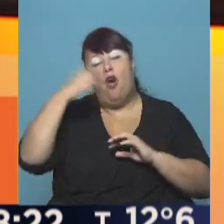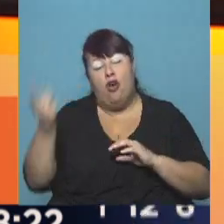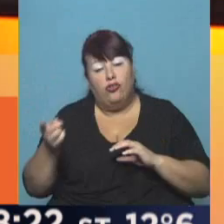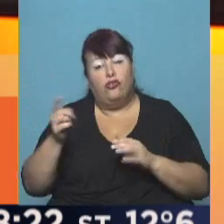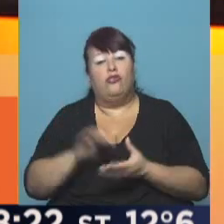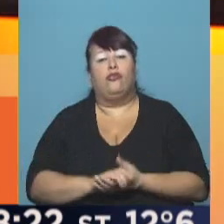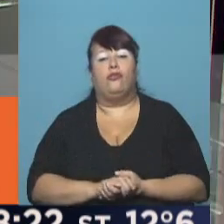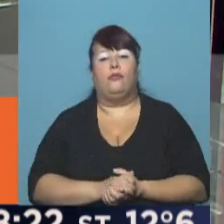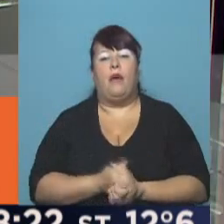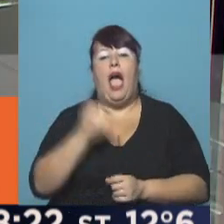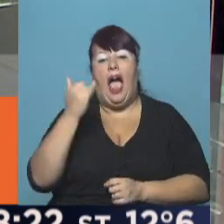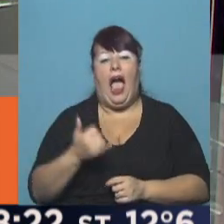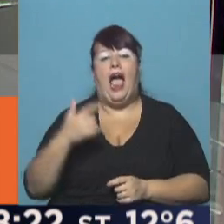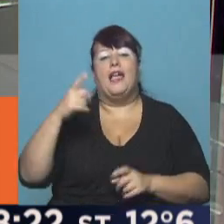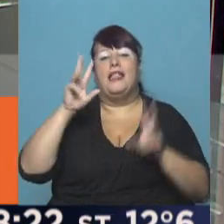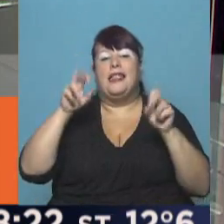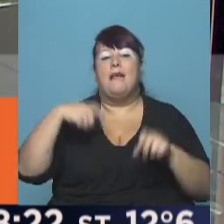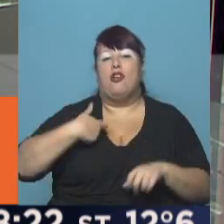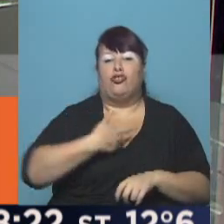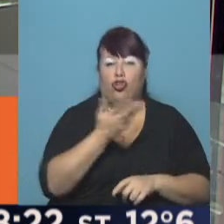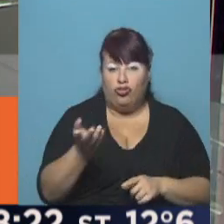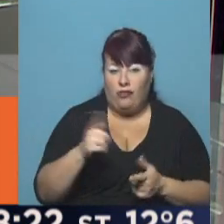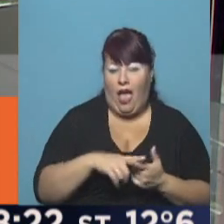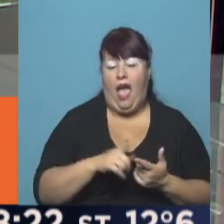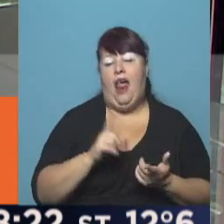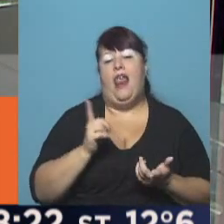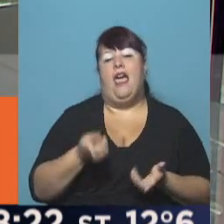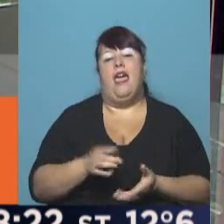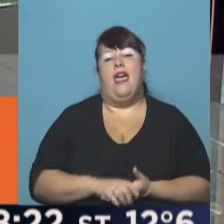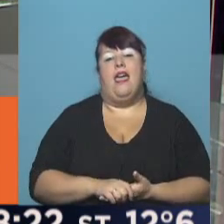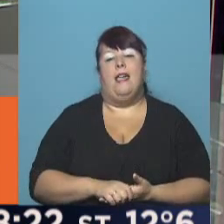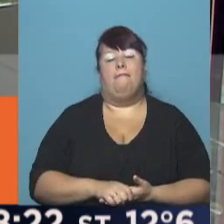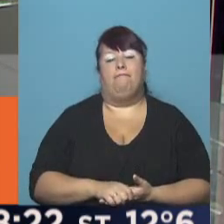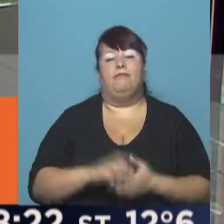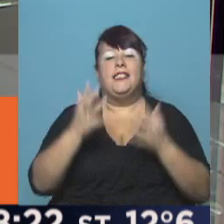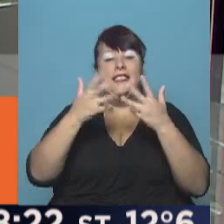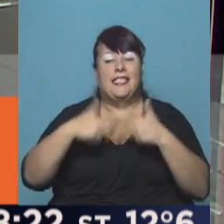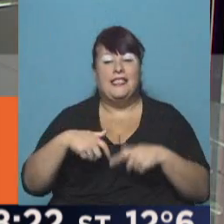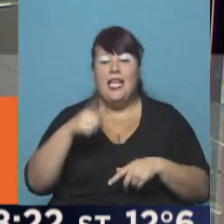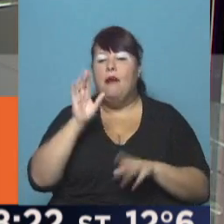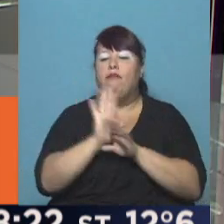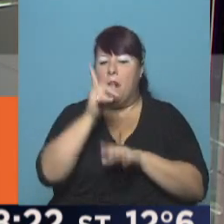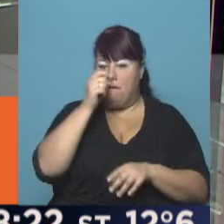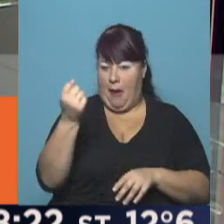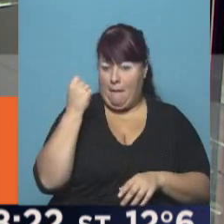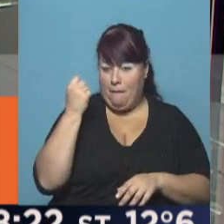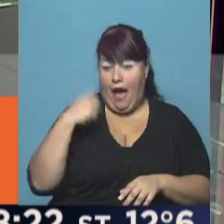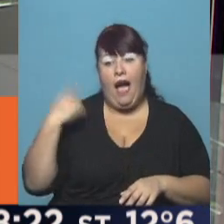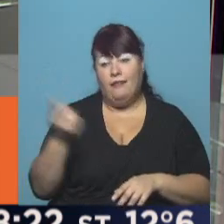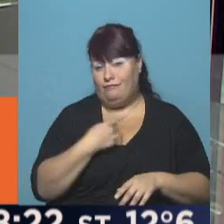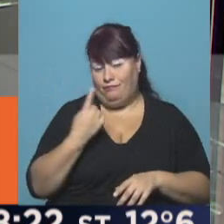subjetivos, que hay factores sociales, que el sistema patriarcal en el que